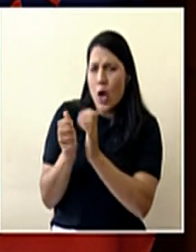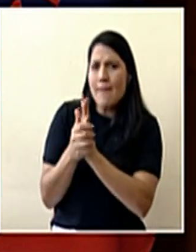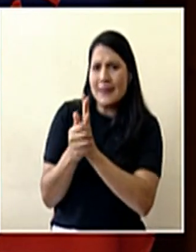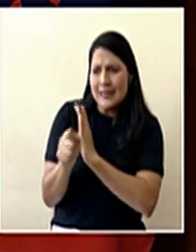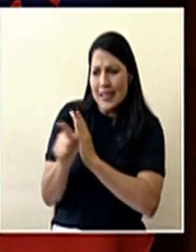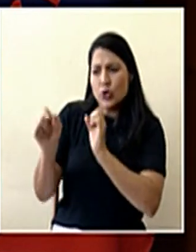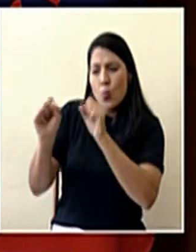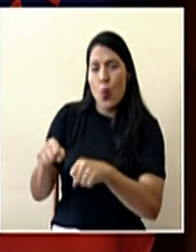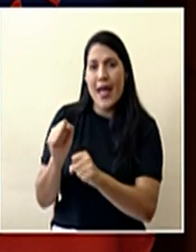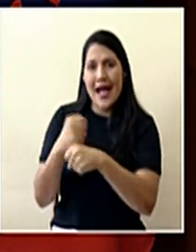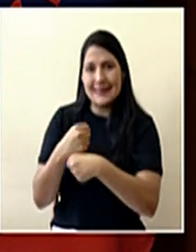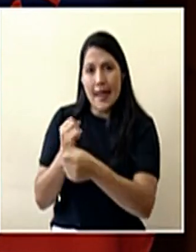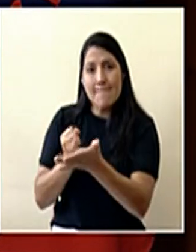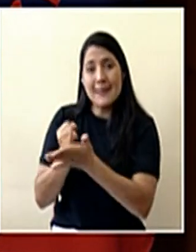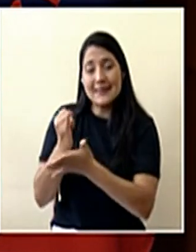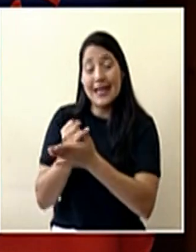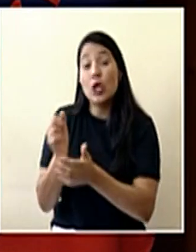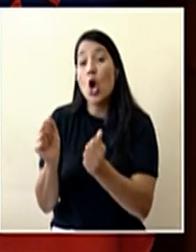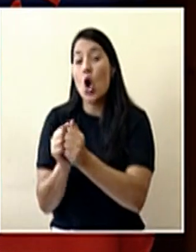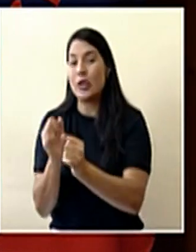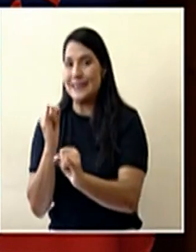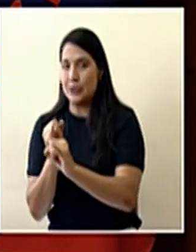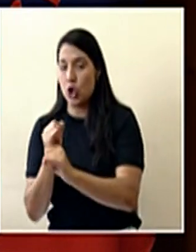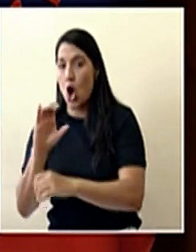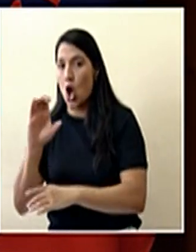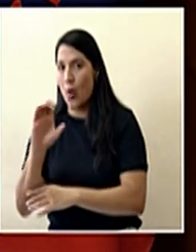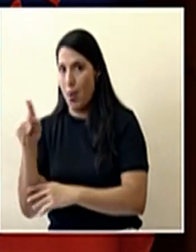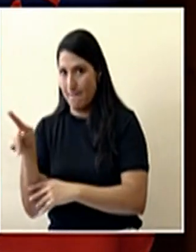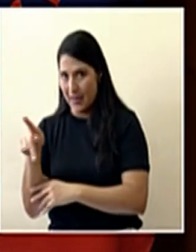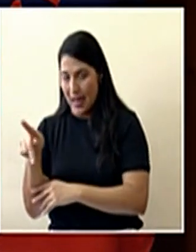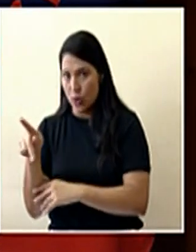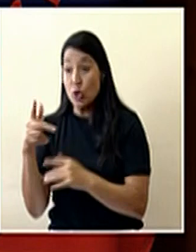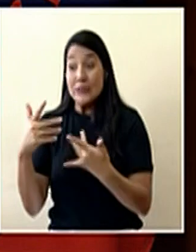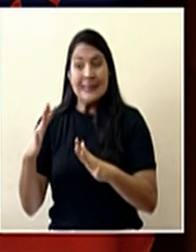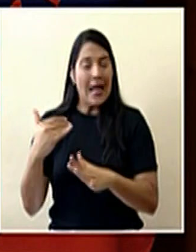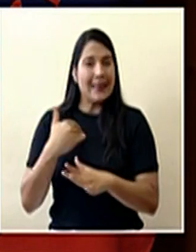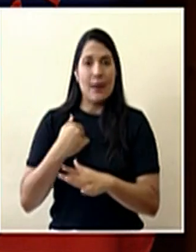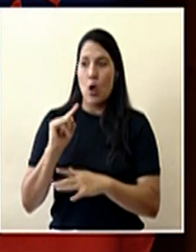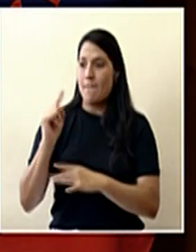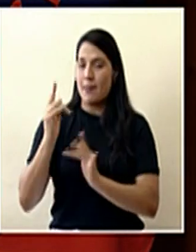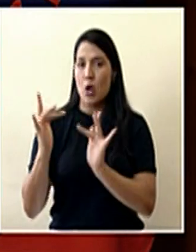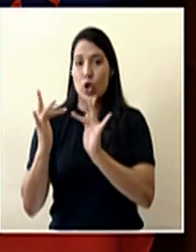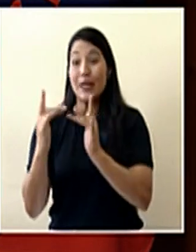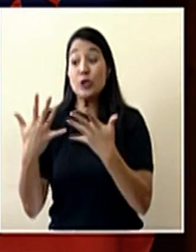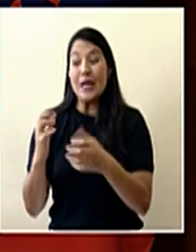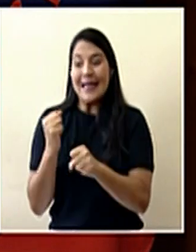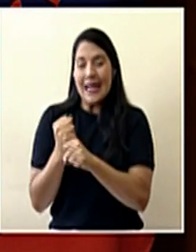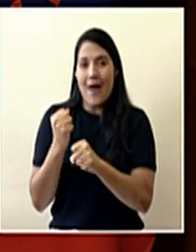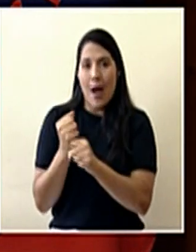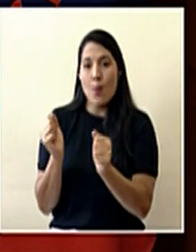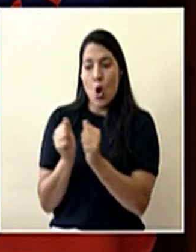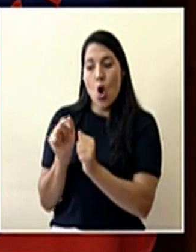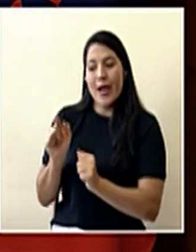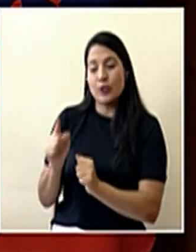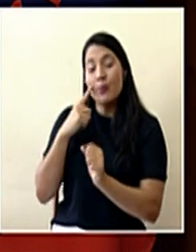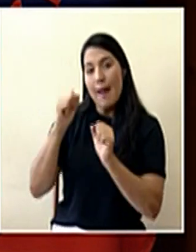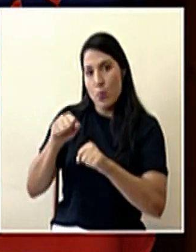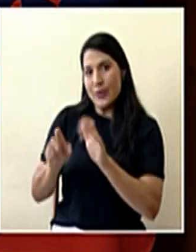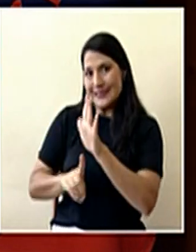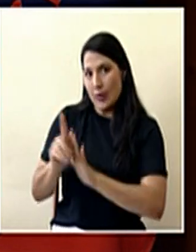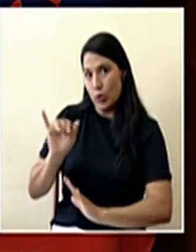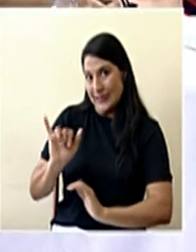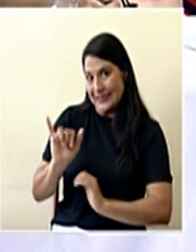en conjunto con el Instituto Clodomiro Picado, y ya se estableció el primer contacto, ya estamos trabajando en conjunto con ellos para desarrollar este tipo de